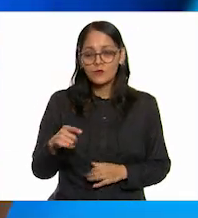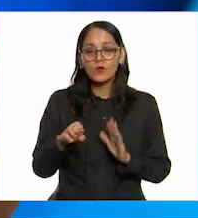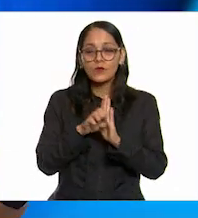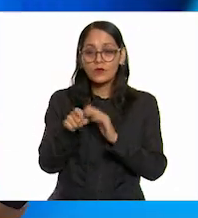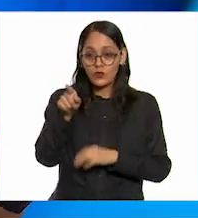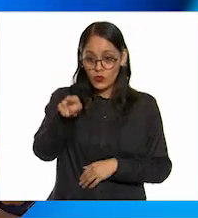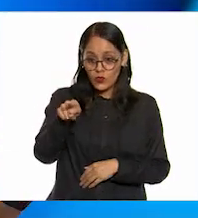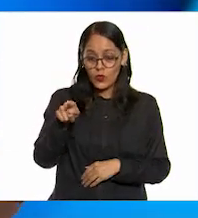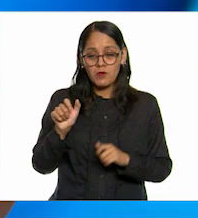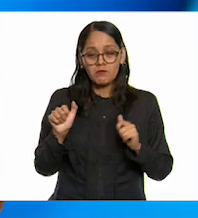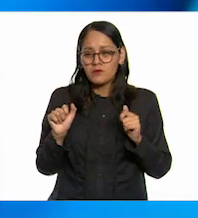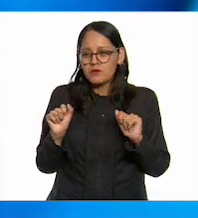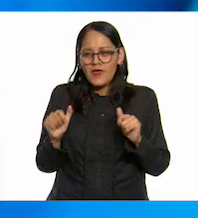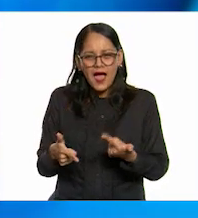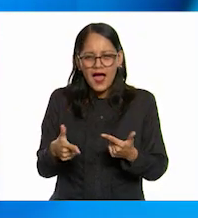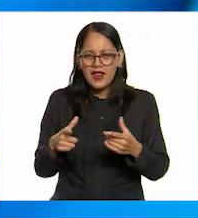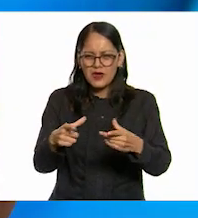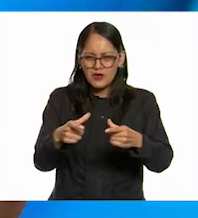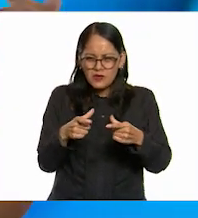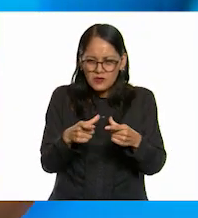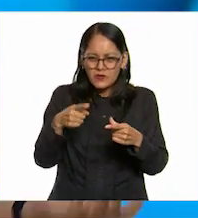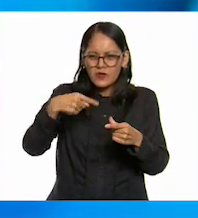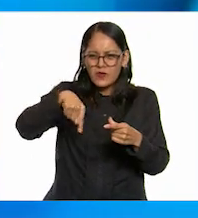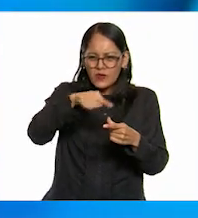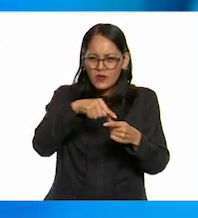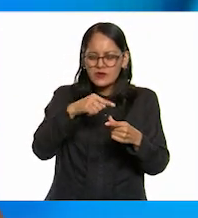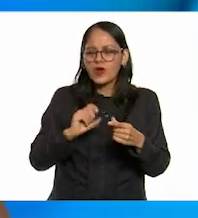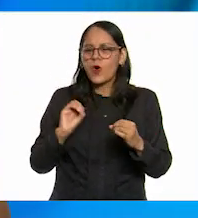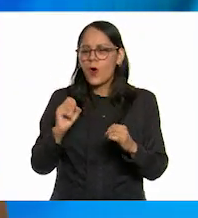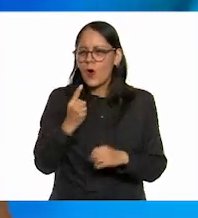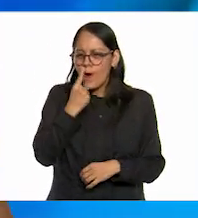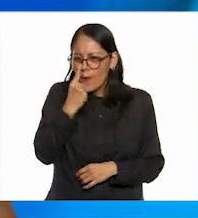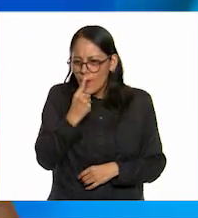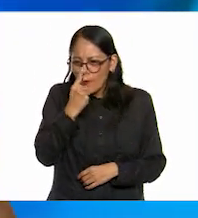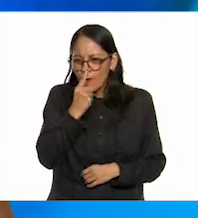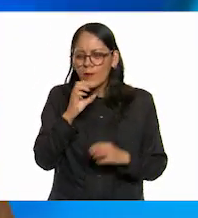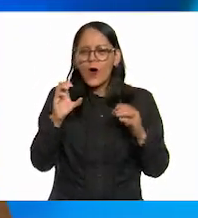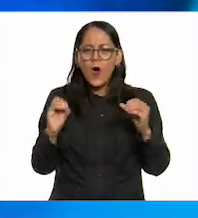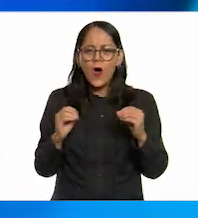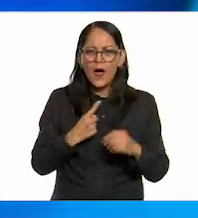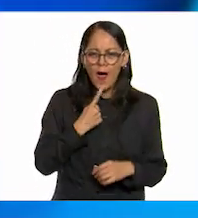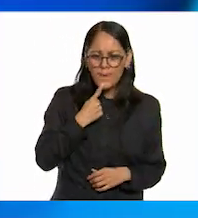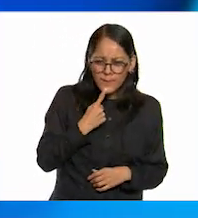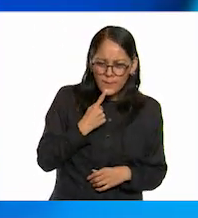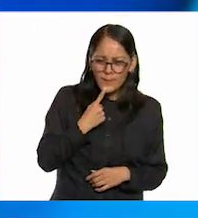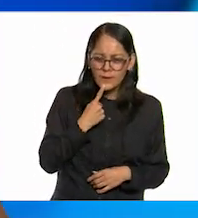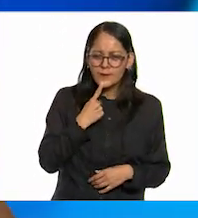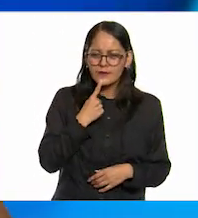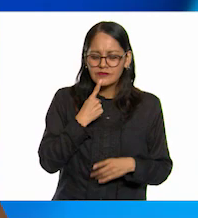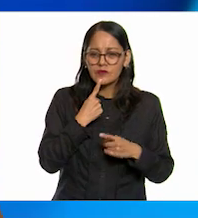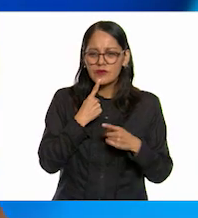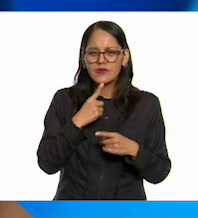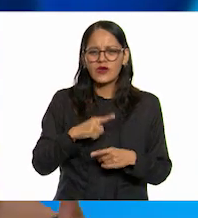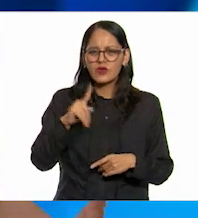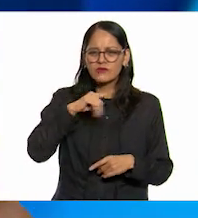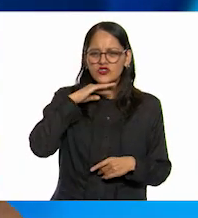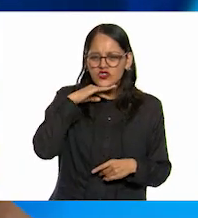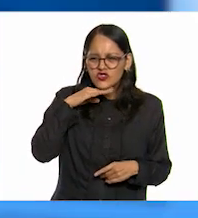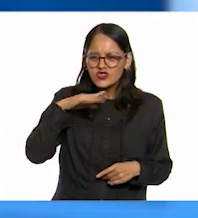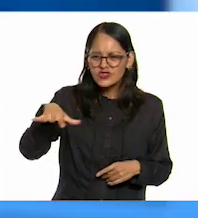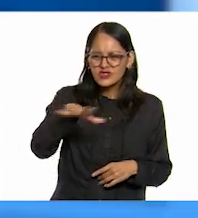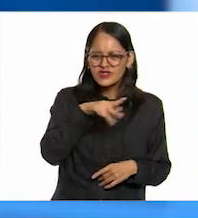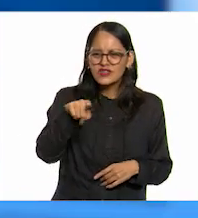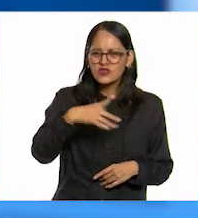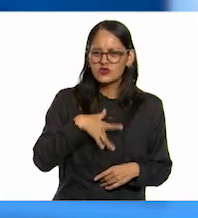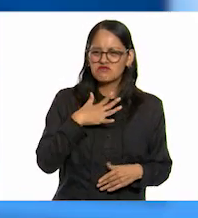tú rechazas contenidos, olores, sabores o cosas contaminadas que te pueden